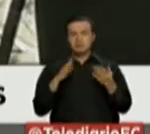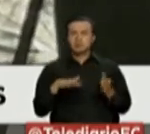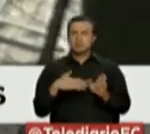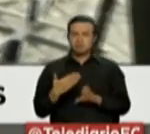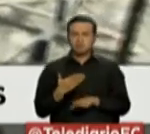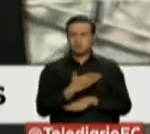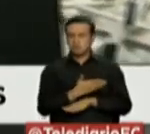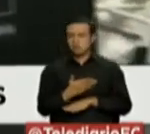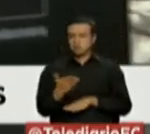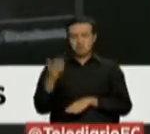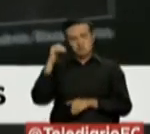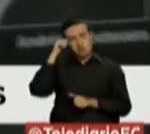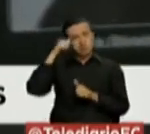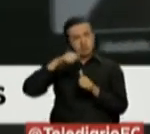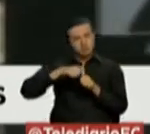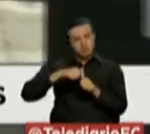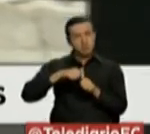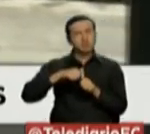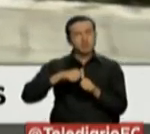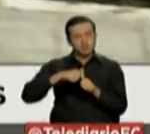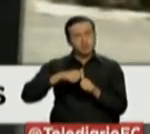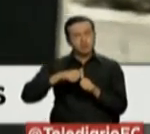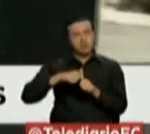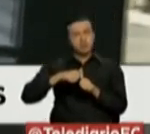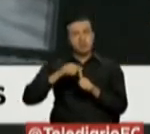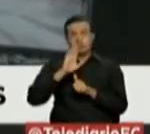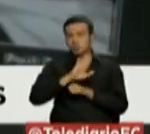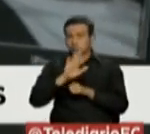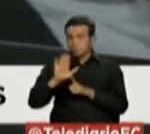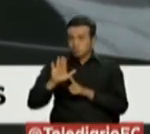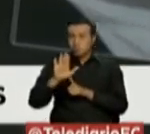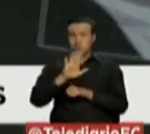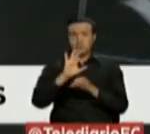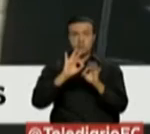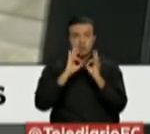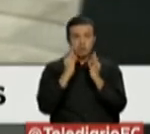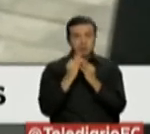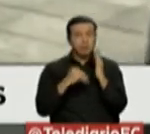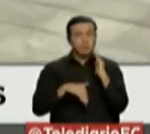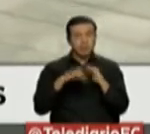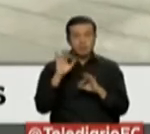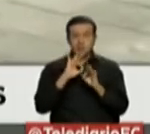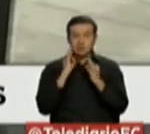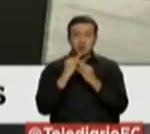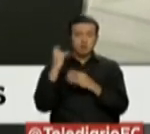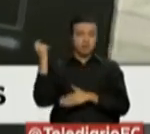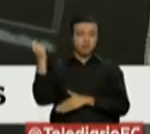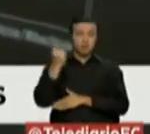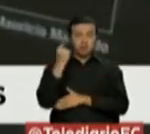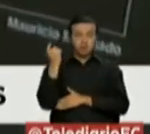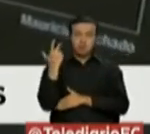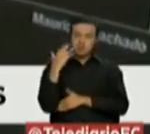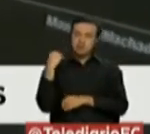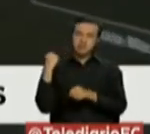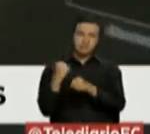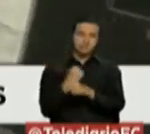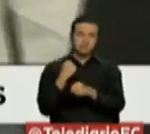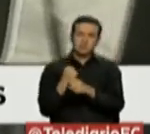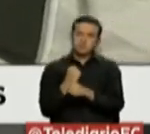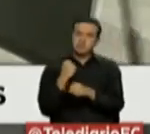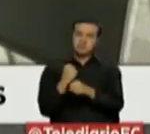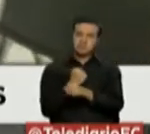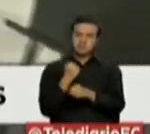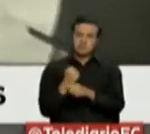pero recordemos que a partir de ello los familiares, principalmente a través de la fundación, han estado trabajando para